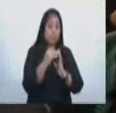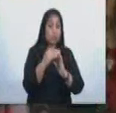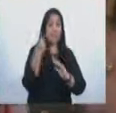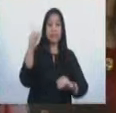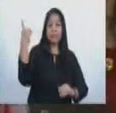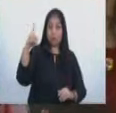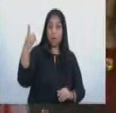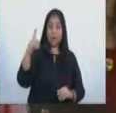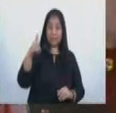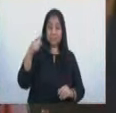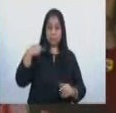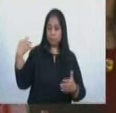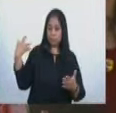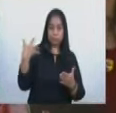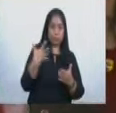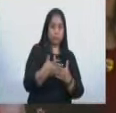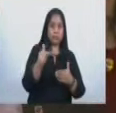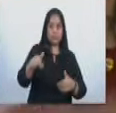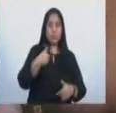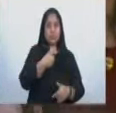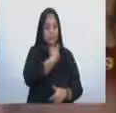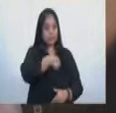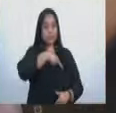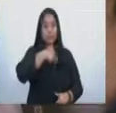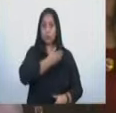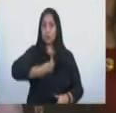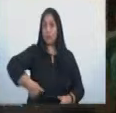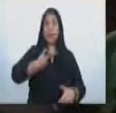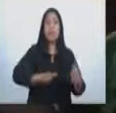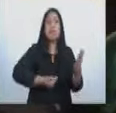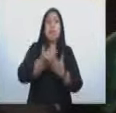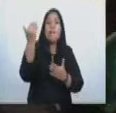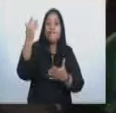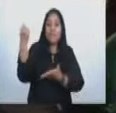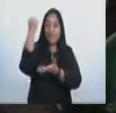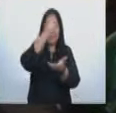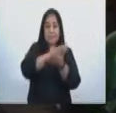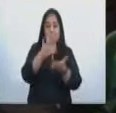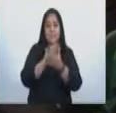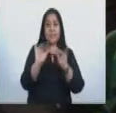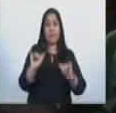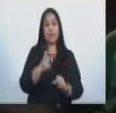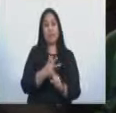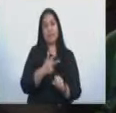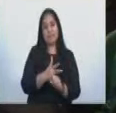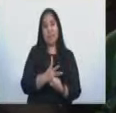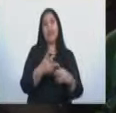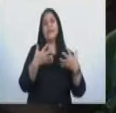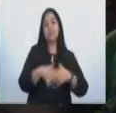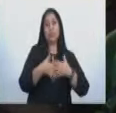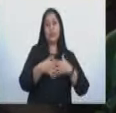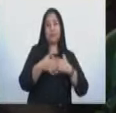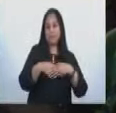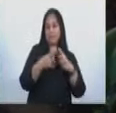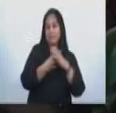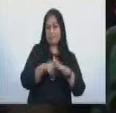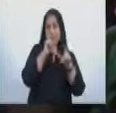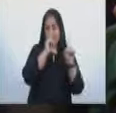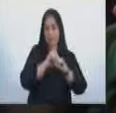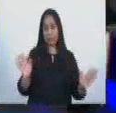dólares en lo que lleva nuestro gobierno de nuevas inversiones en Guatemala que son empresas que van a empezar a salir